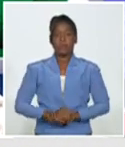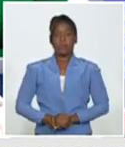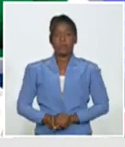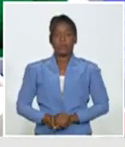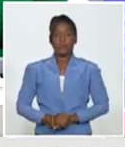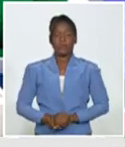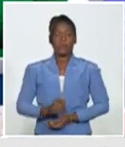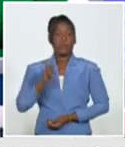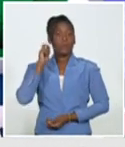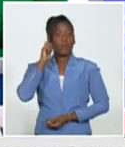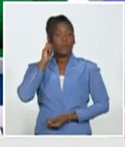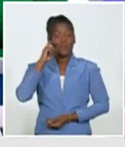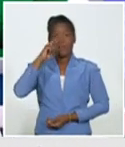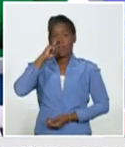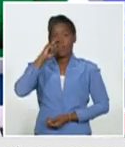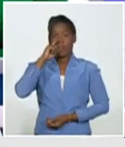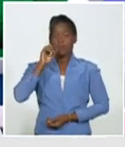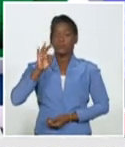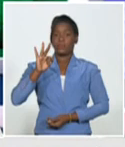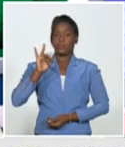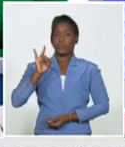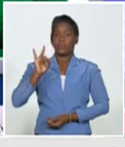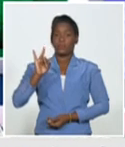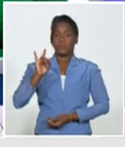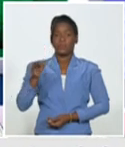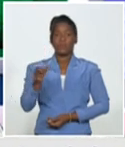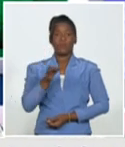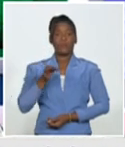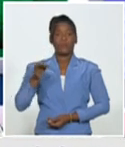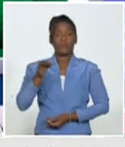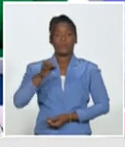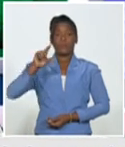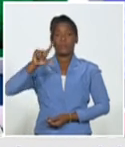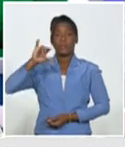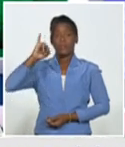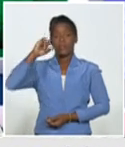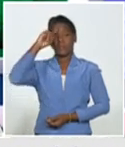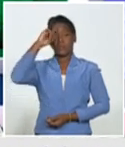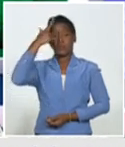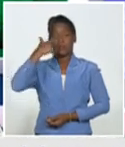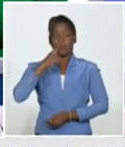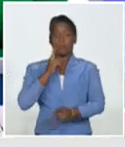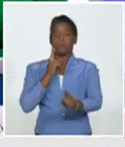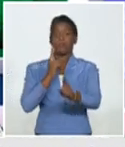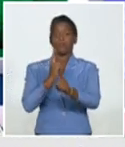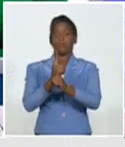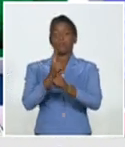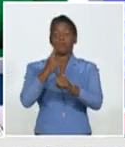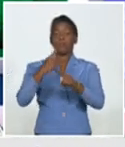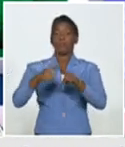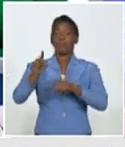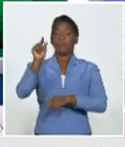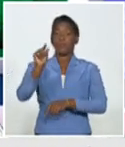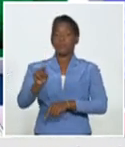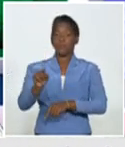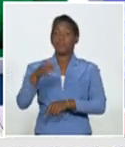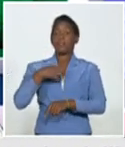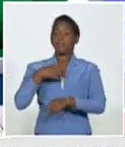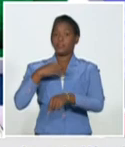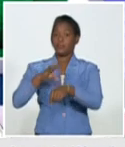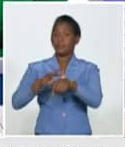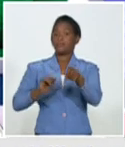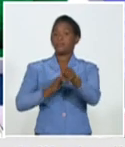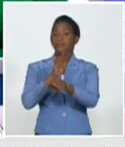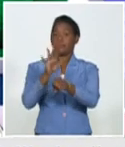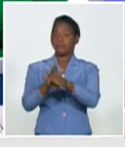aquí de La Habana, del municipio La Lisa, contacto de un caso positivo que ya había sido